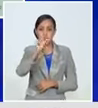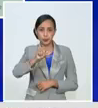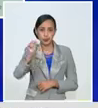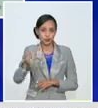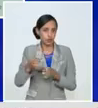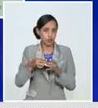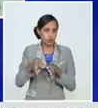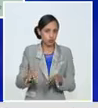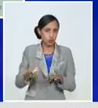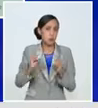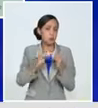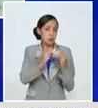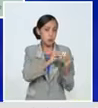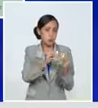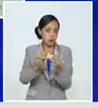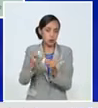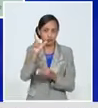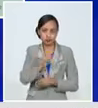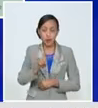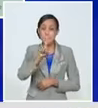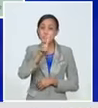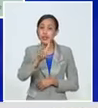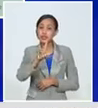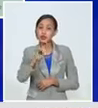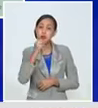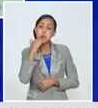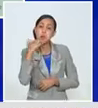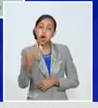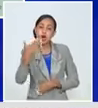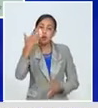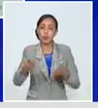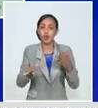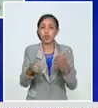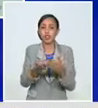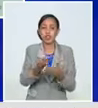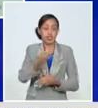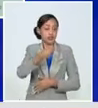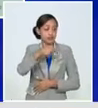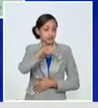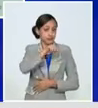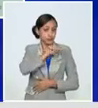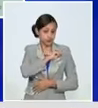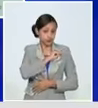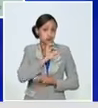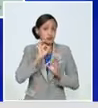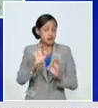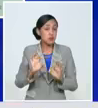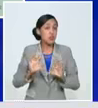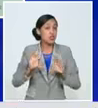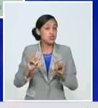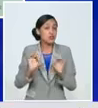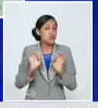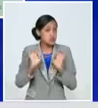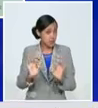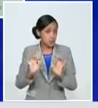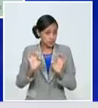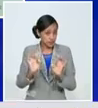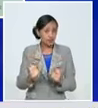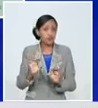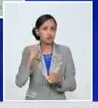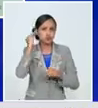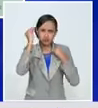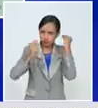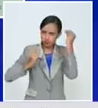autóctonos, 29 más que la jornada anterior. Como siempre hemos dicho aquí, y se analiza con